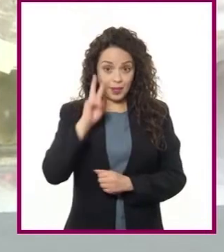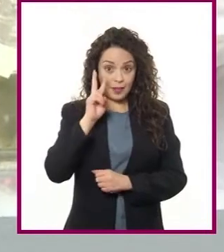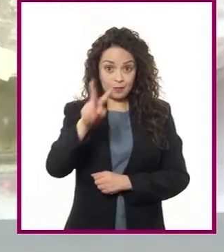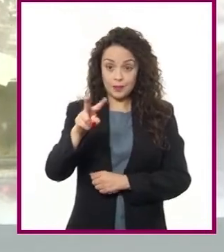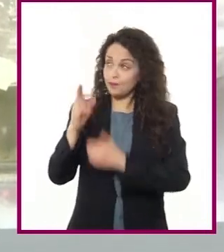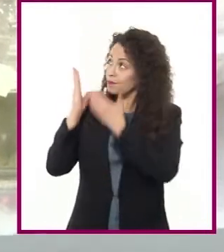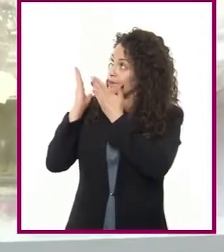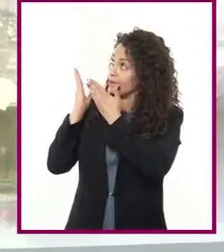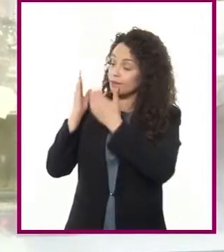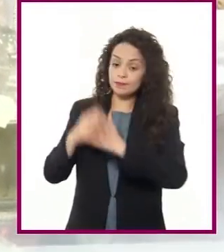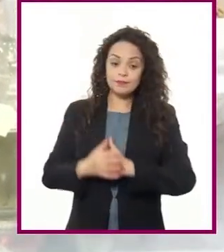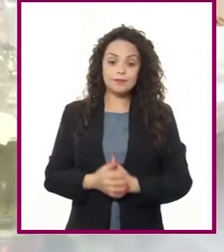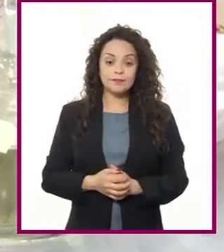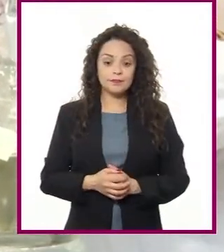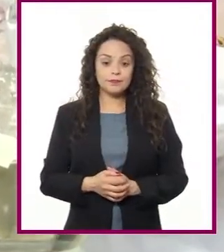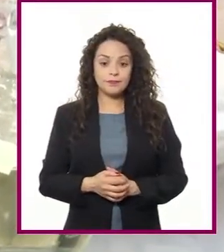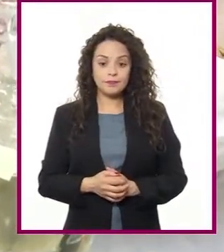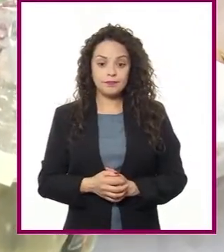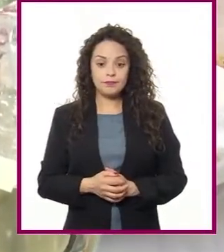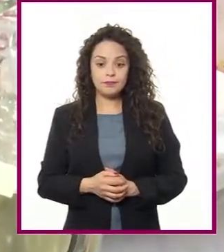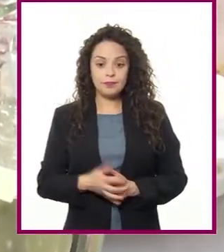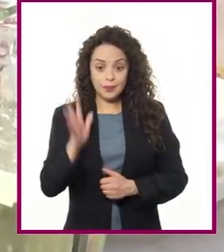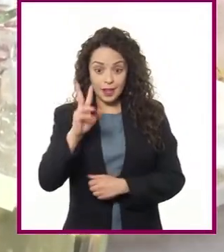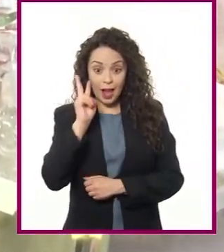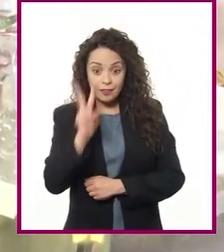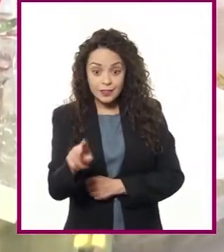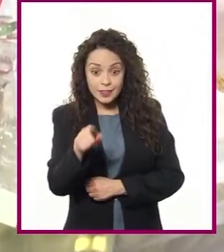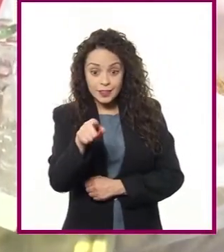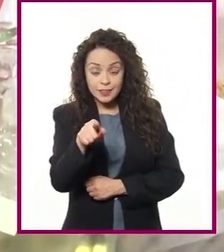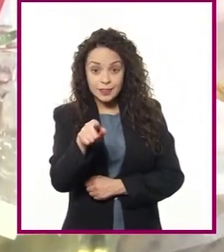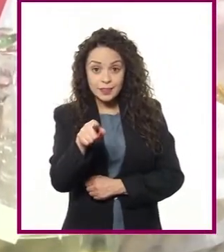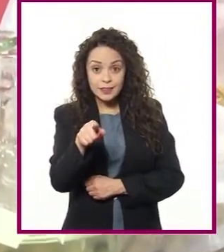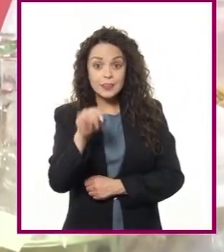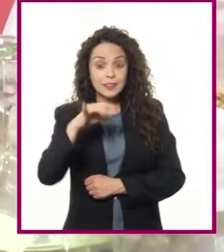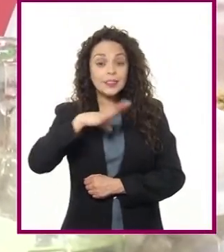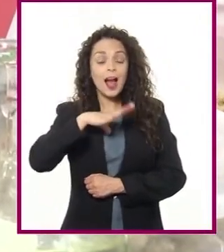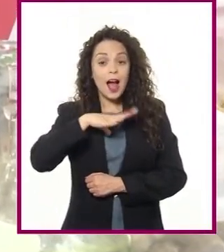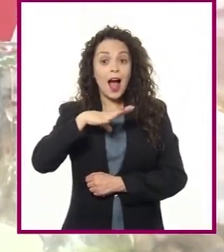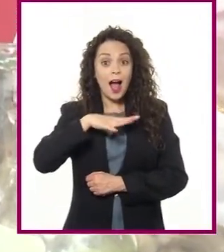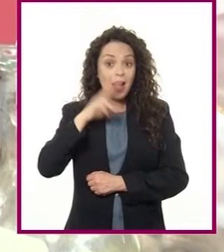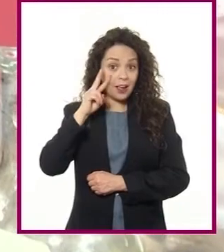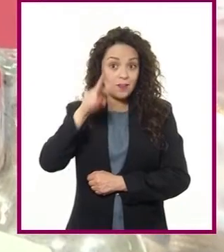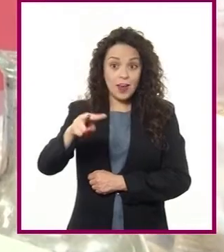Mire, maestro. ¿Ya se alcanza a distinguir, maestra? Sí, aquí está.